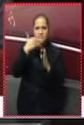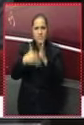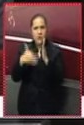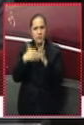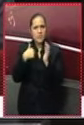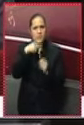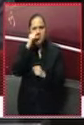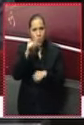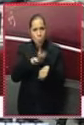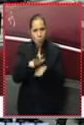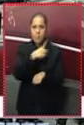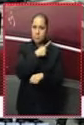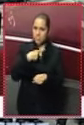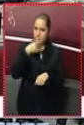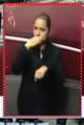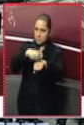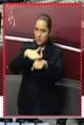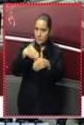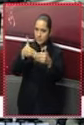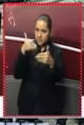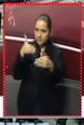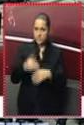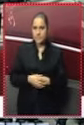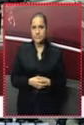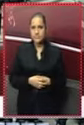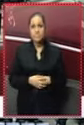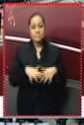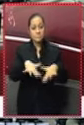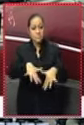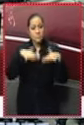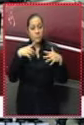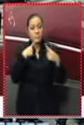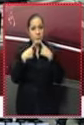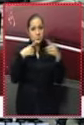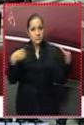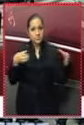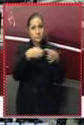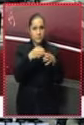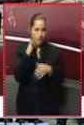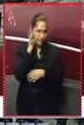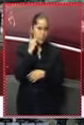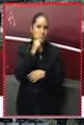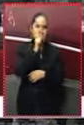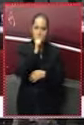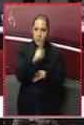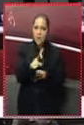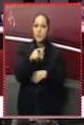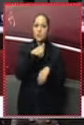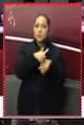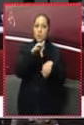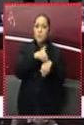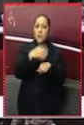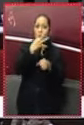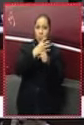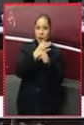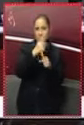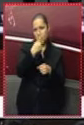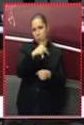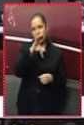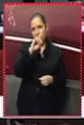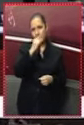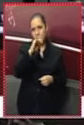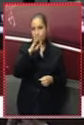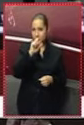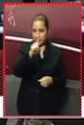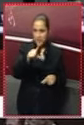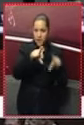proceso. Bueno, y finalmente el Pleno de San Lázaro modificó la fracción cuarta del artículo 7º transitorio del Código Fiscal de la Federación para apoyar